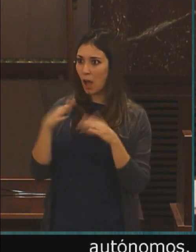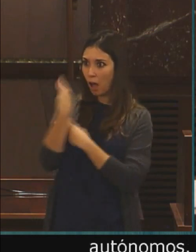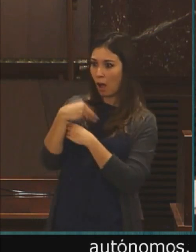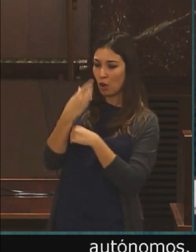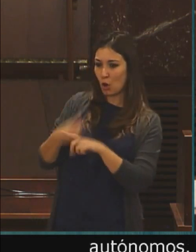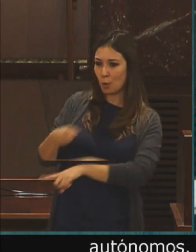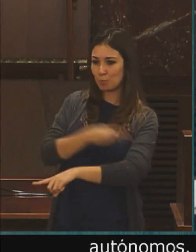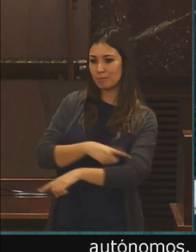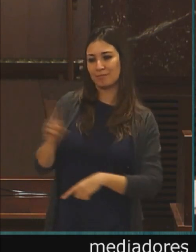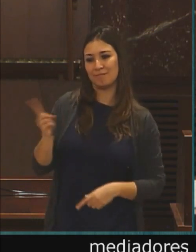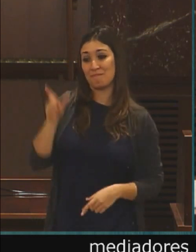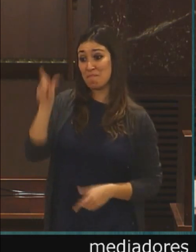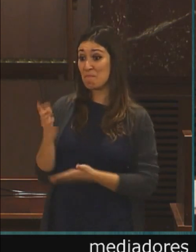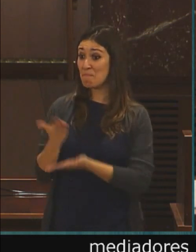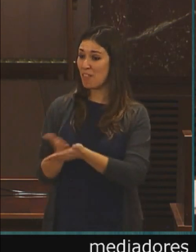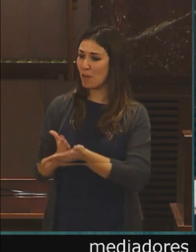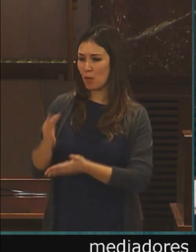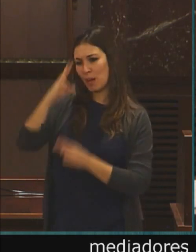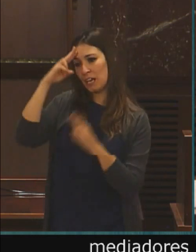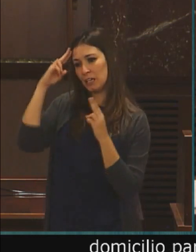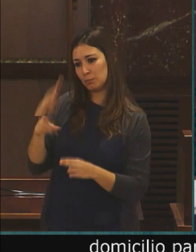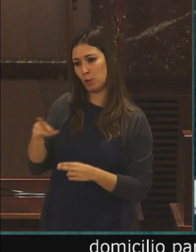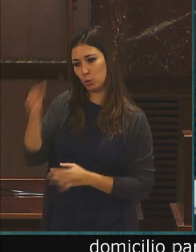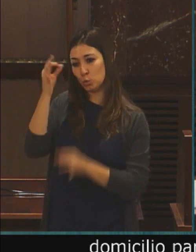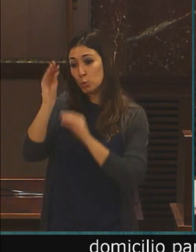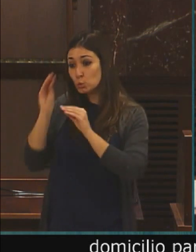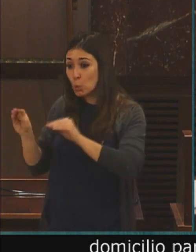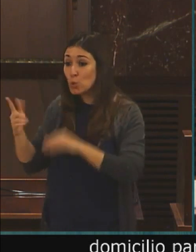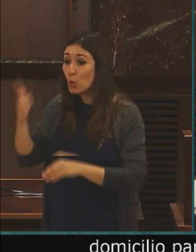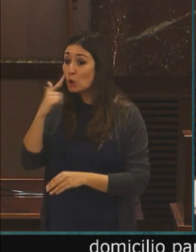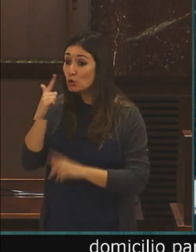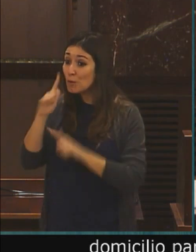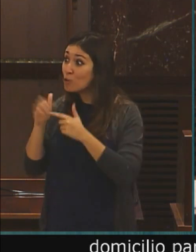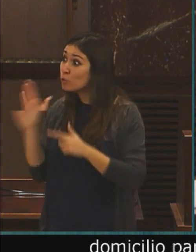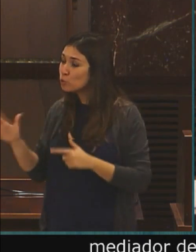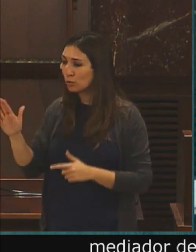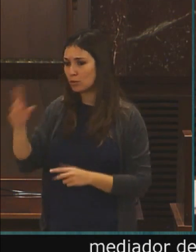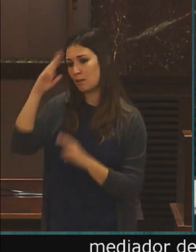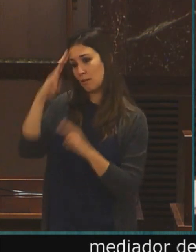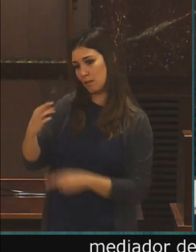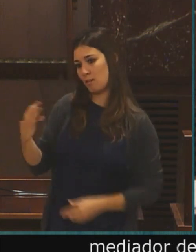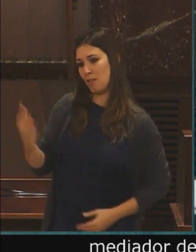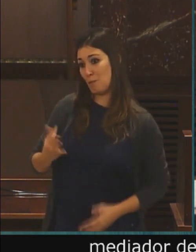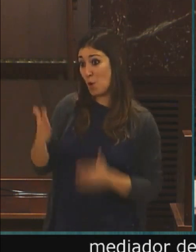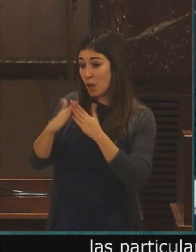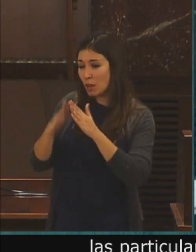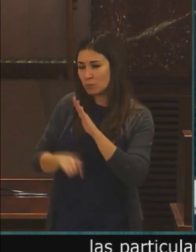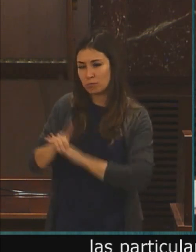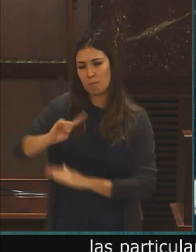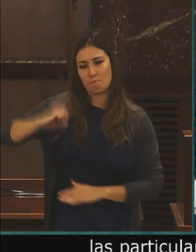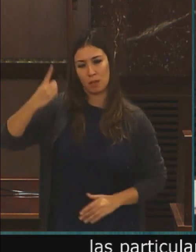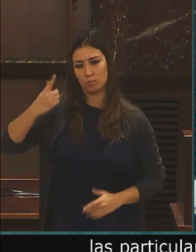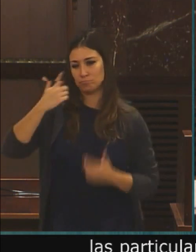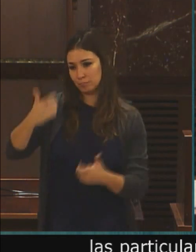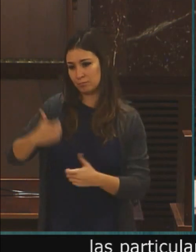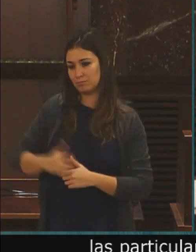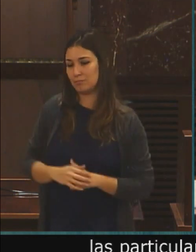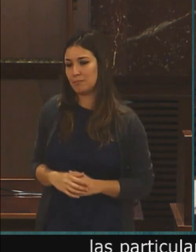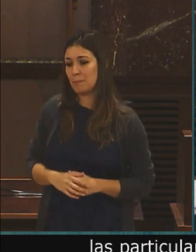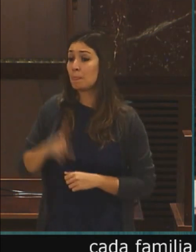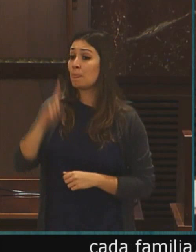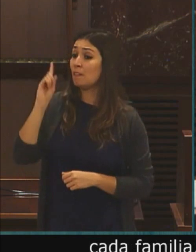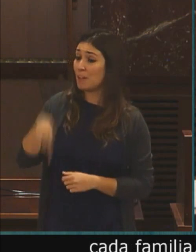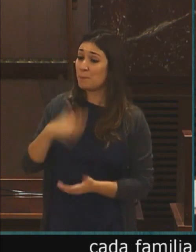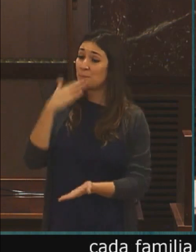En este caso, el mediador debe ser muy respetuoso con las particularidades y costumbres de cada familia, pero es donde mayores logros se consiguen. También